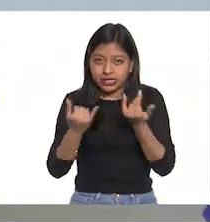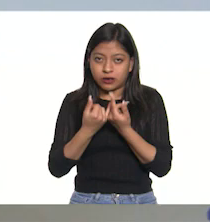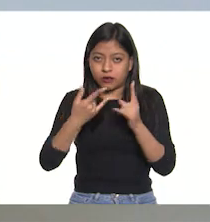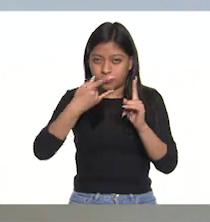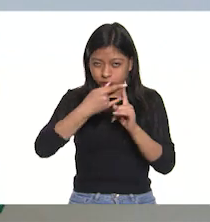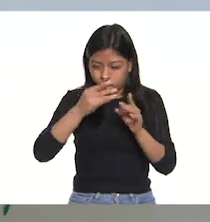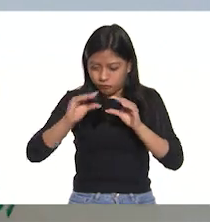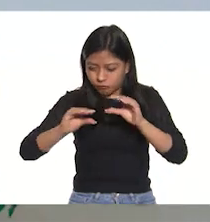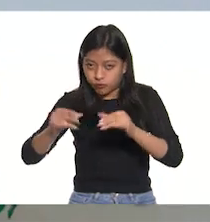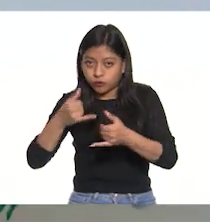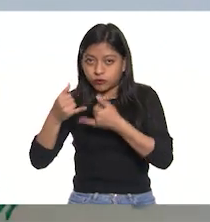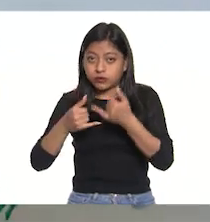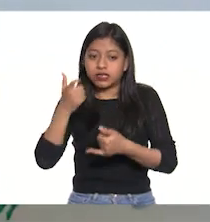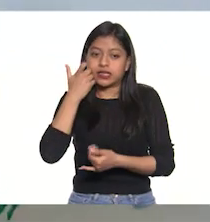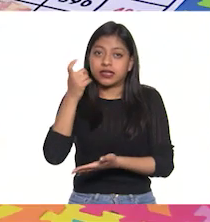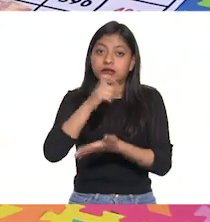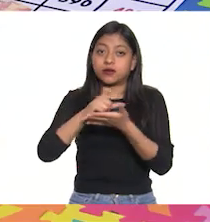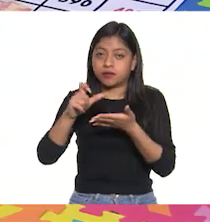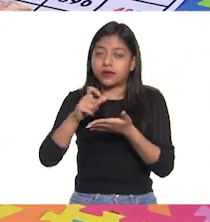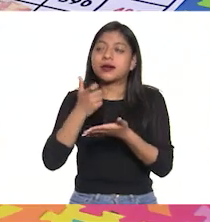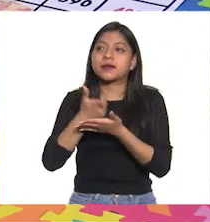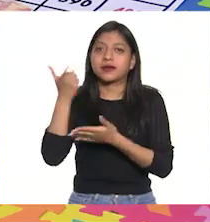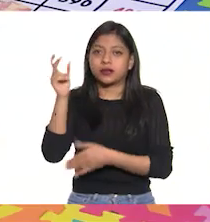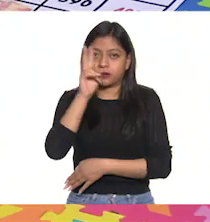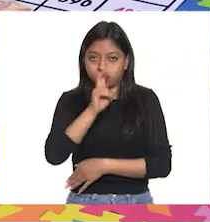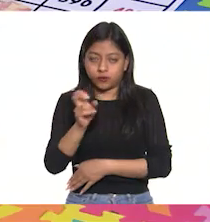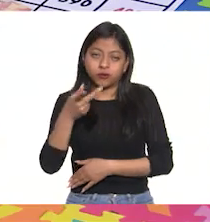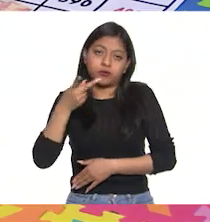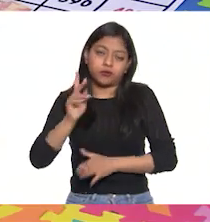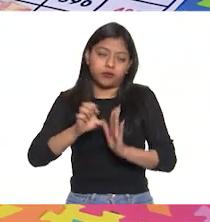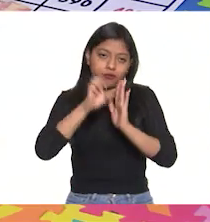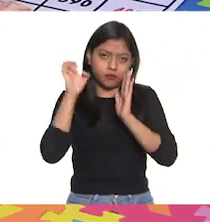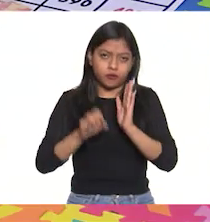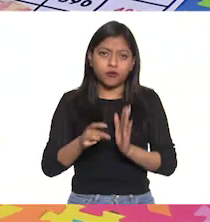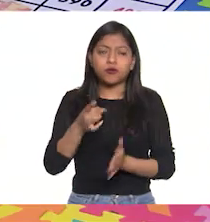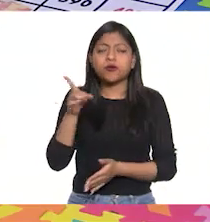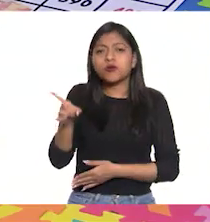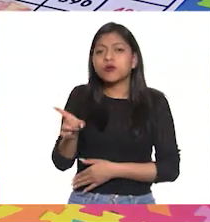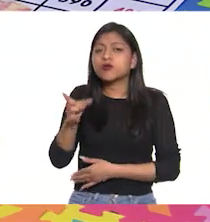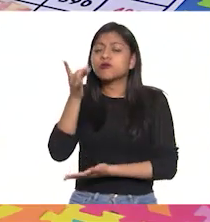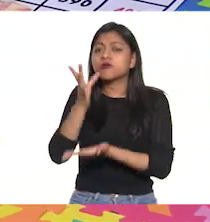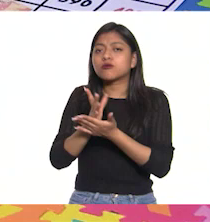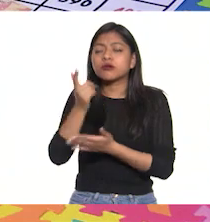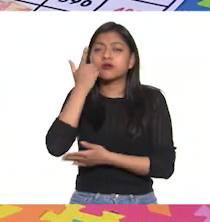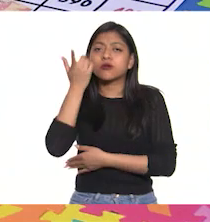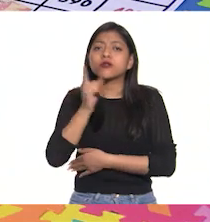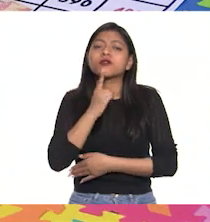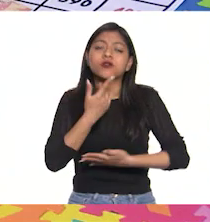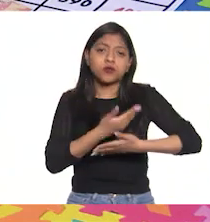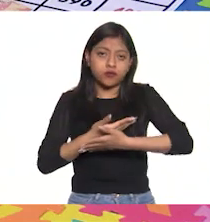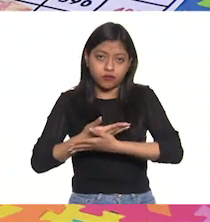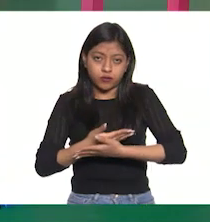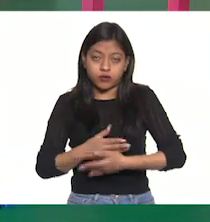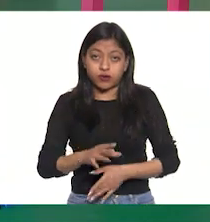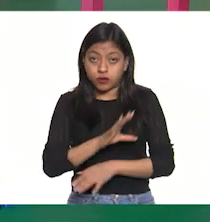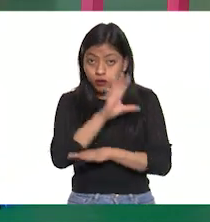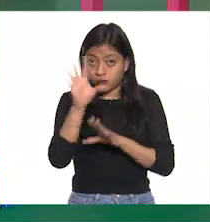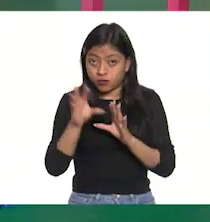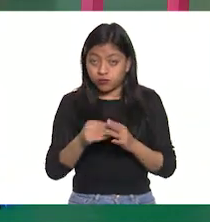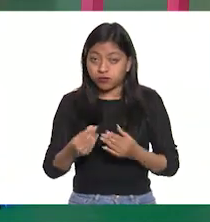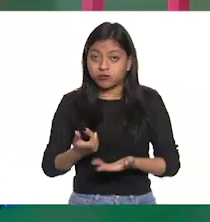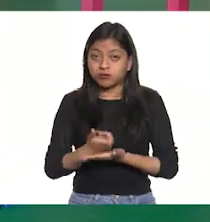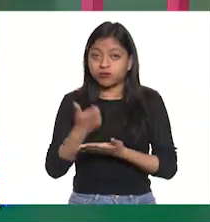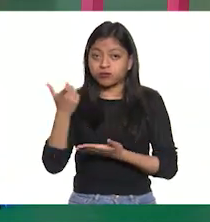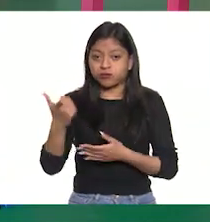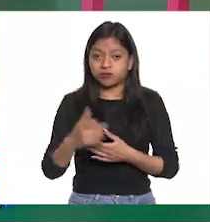si comprara únicamente una muñeca, ¿cuánto tendría que pagar? Si comprara, además de eso, la muñeca tendría que